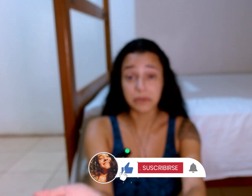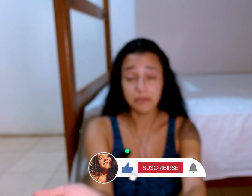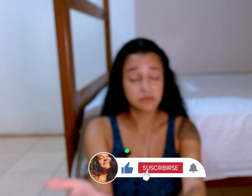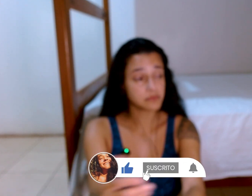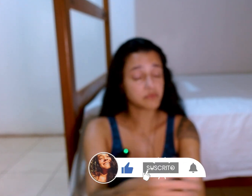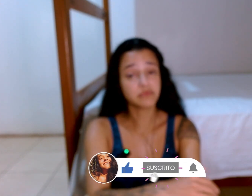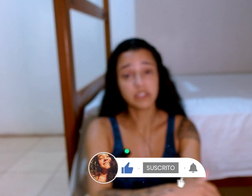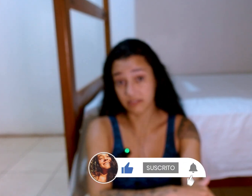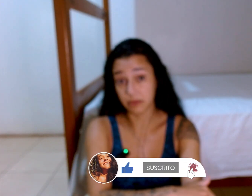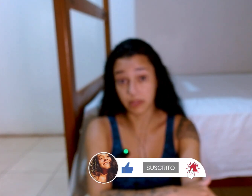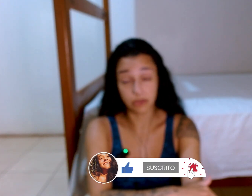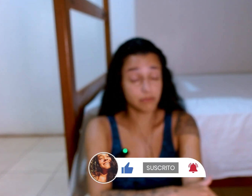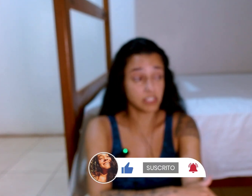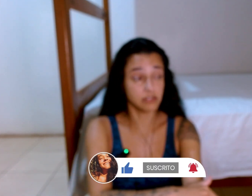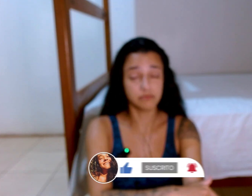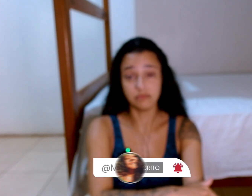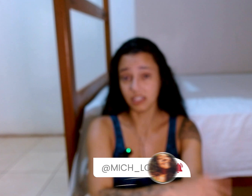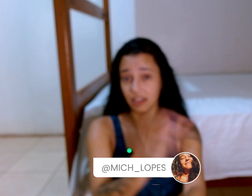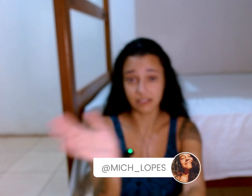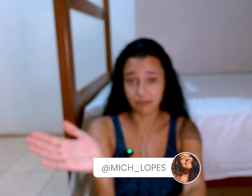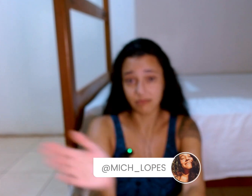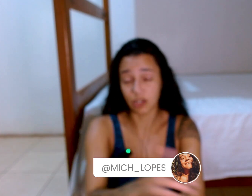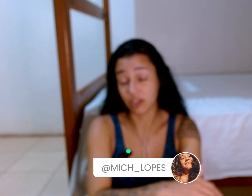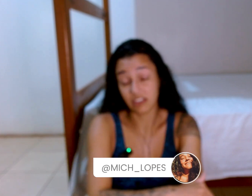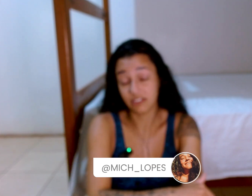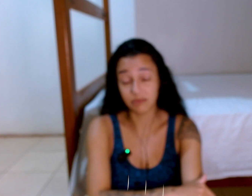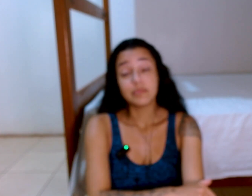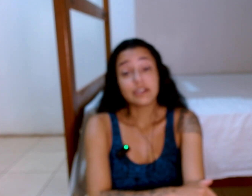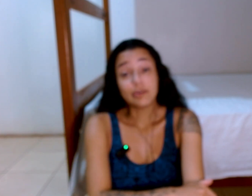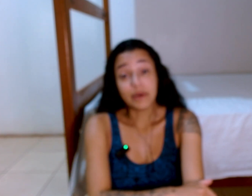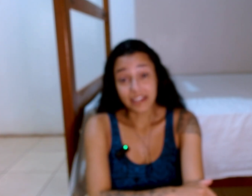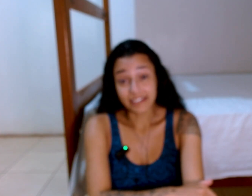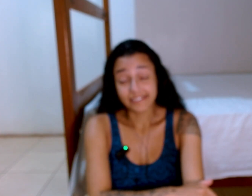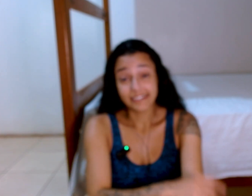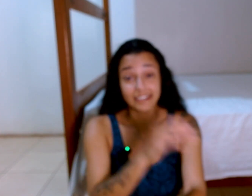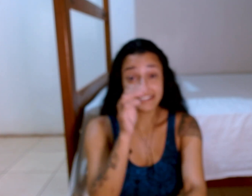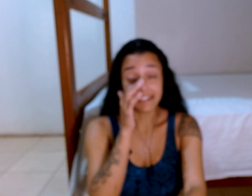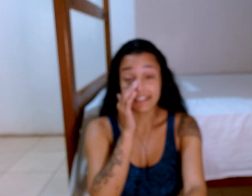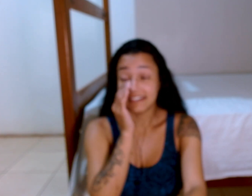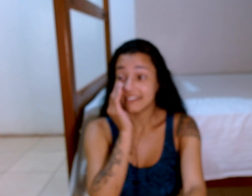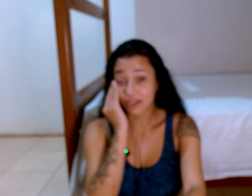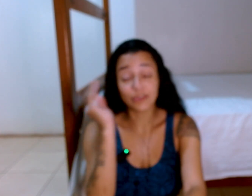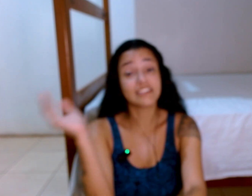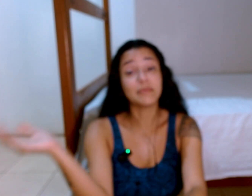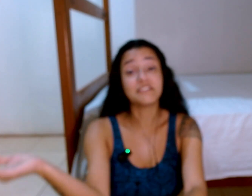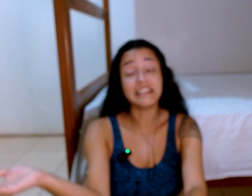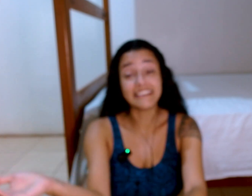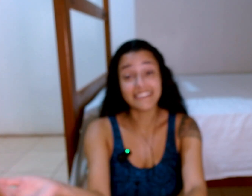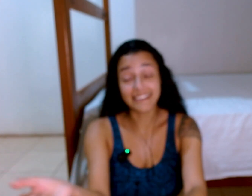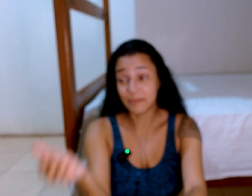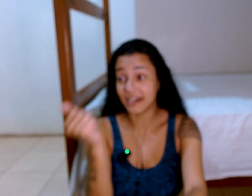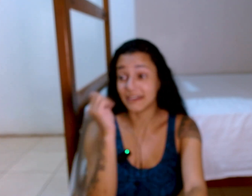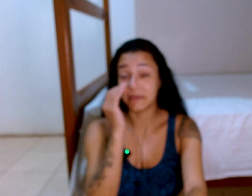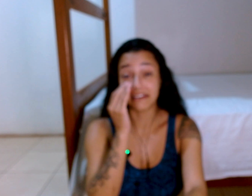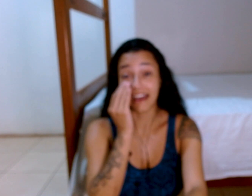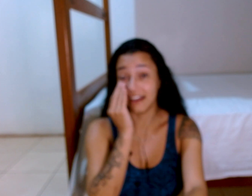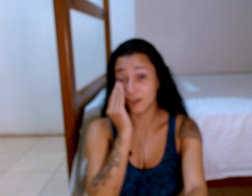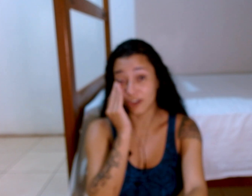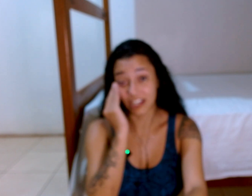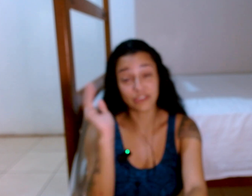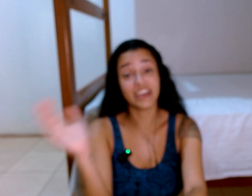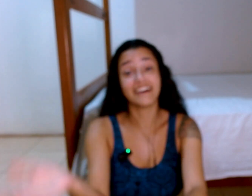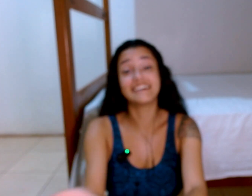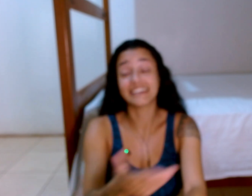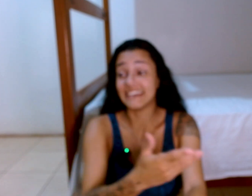informativo Este vídeo no que es lo que es pero para hacer cosas más felices para ver